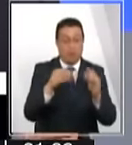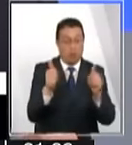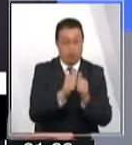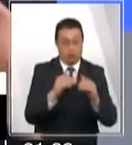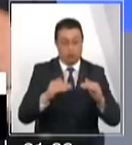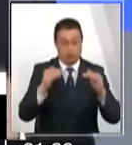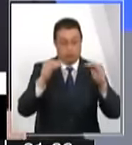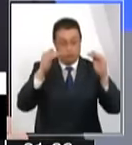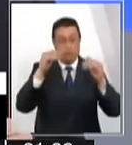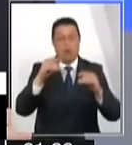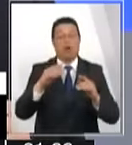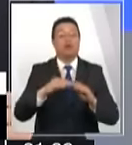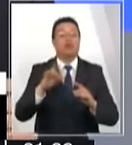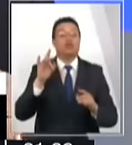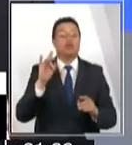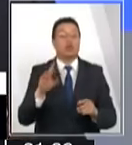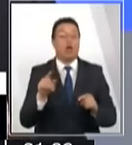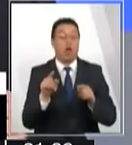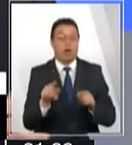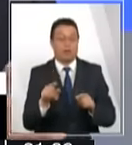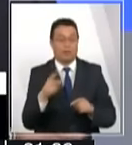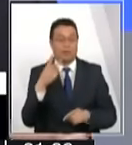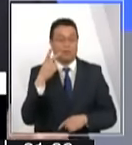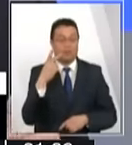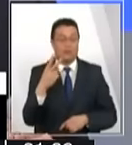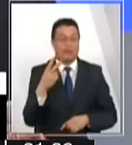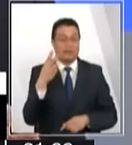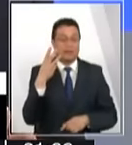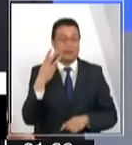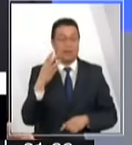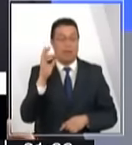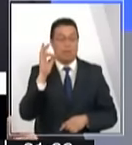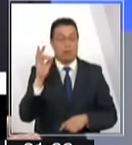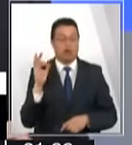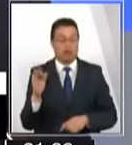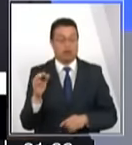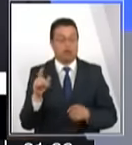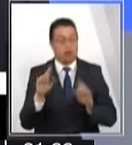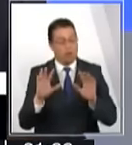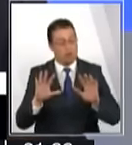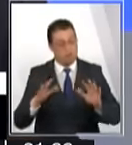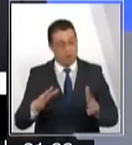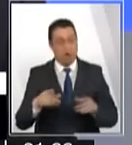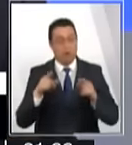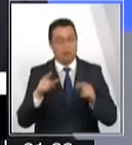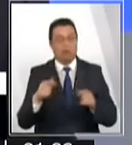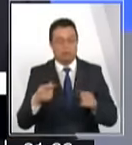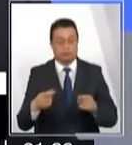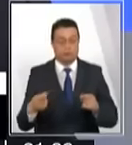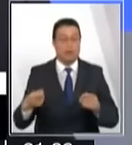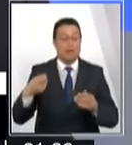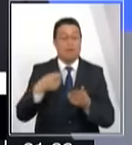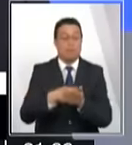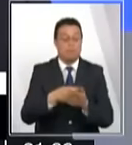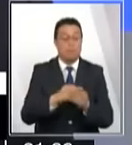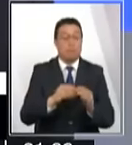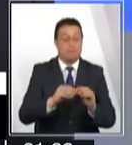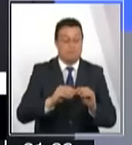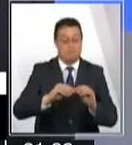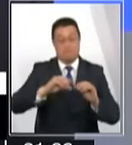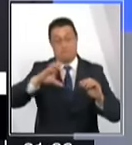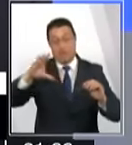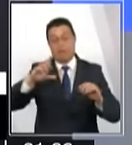crecido solo por ese hecho un 23 por aproximadamente porque se ha incrementado el el